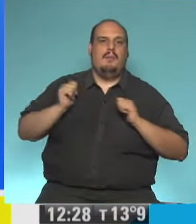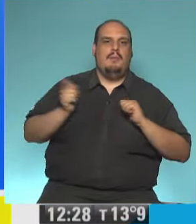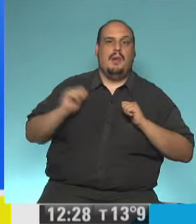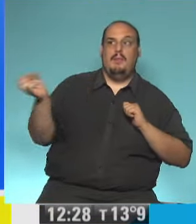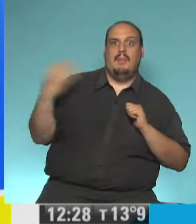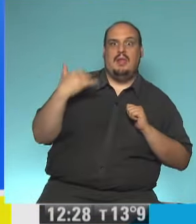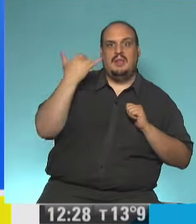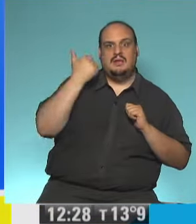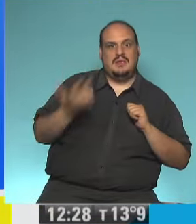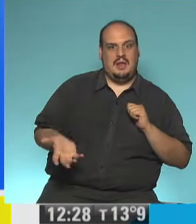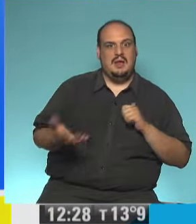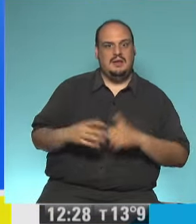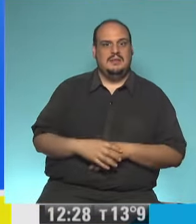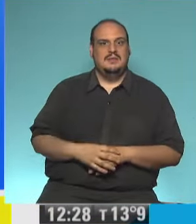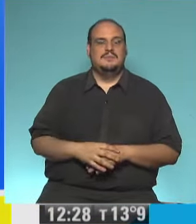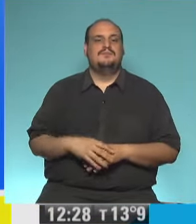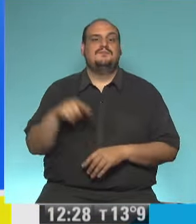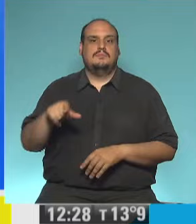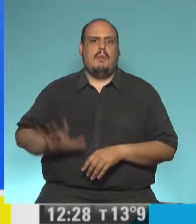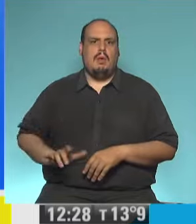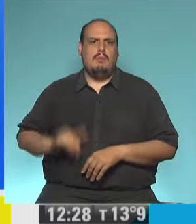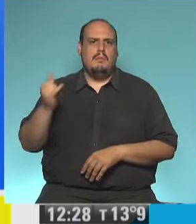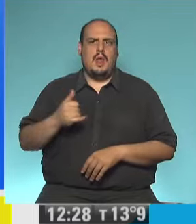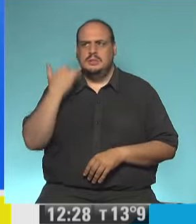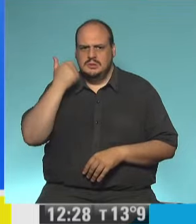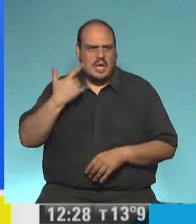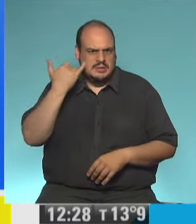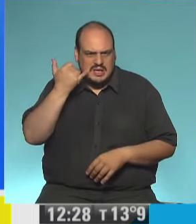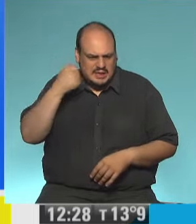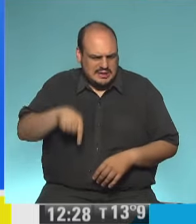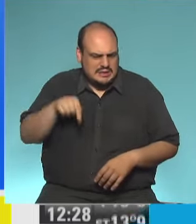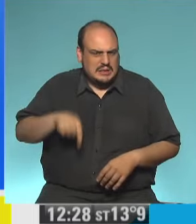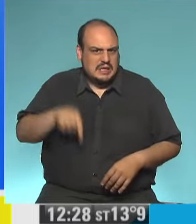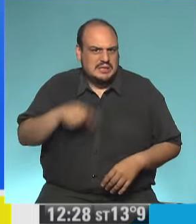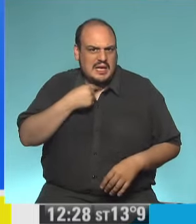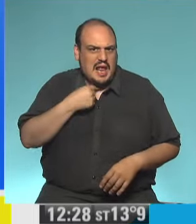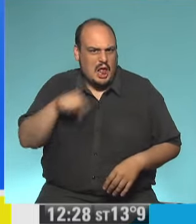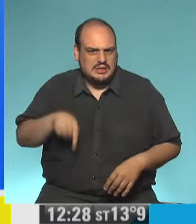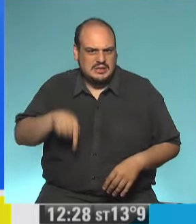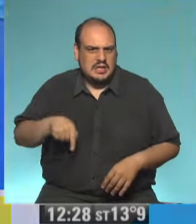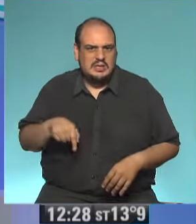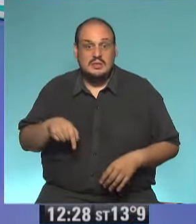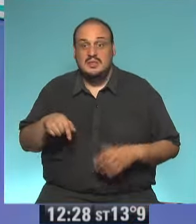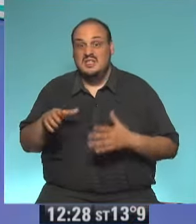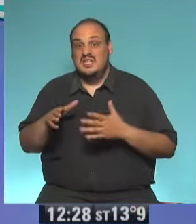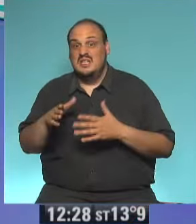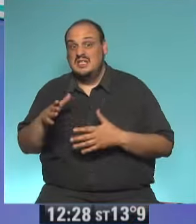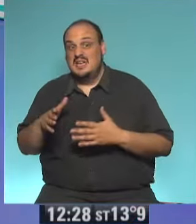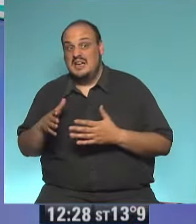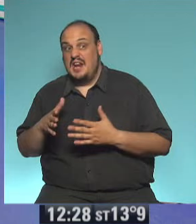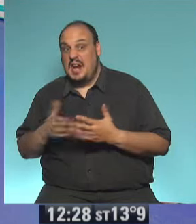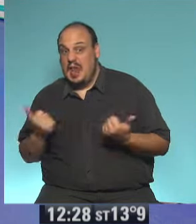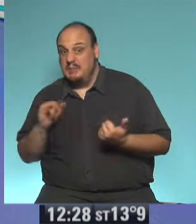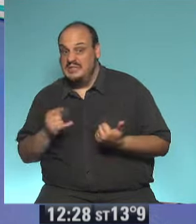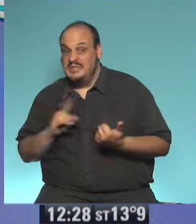ya, ¿no? Y apela que, claro, cuando uno tiene hambre quiere todo rápido, ¿no? Entonces esto de que... Entonces no sé si realmente son tan rápidos, pero lo que nos convencen es de